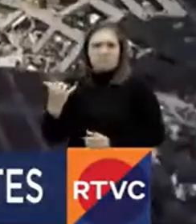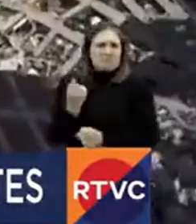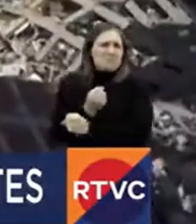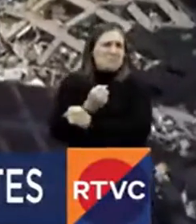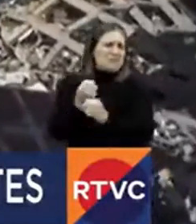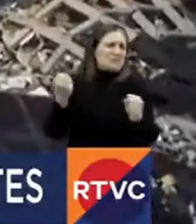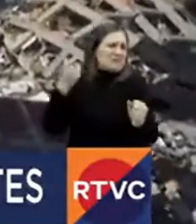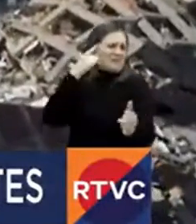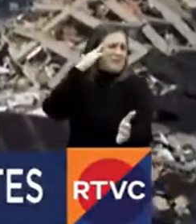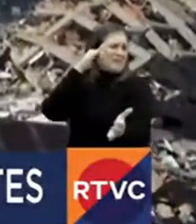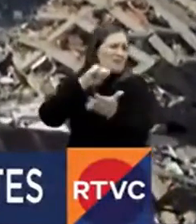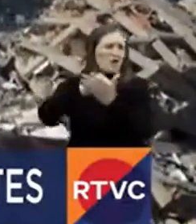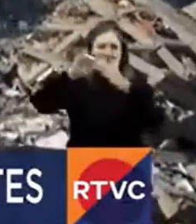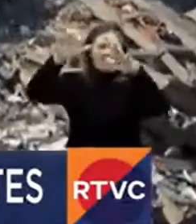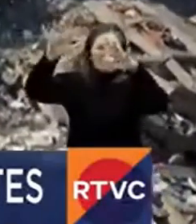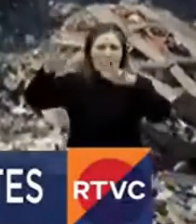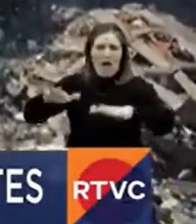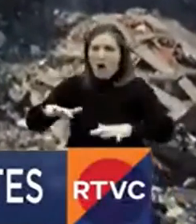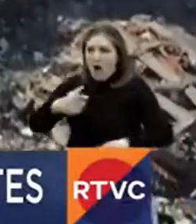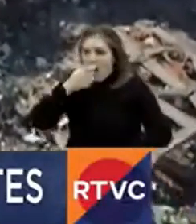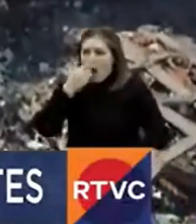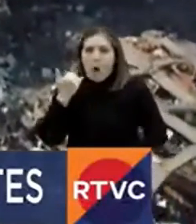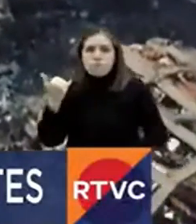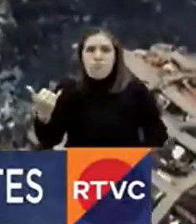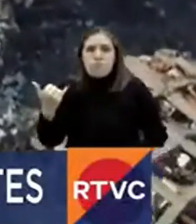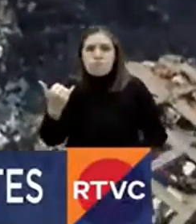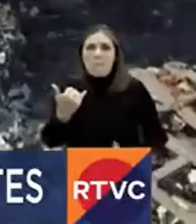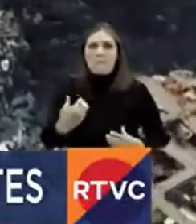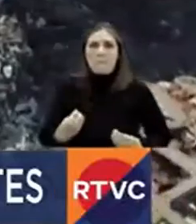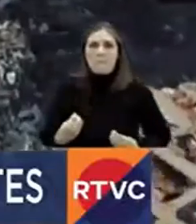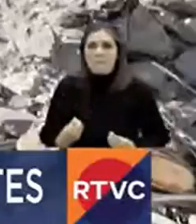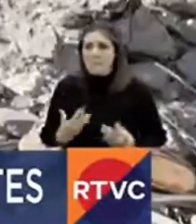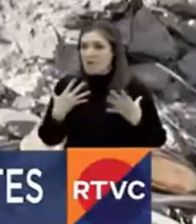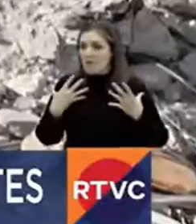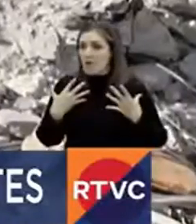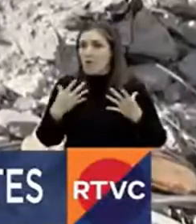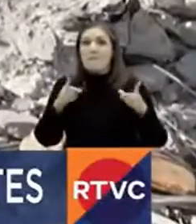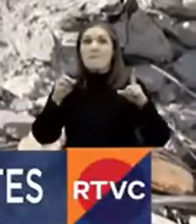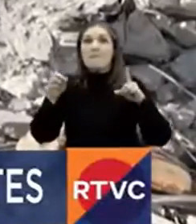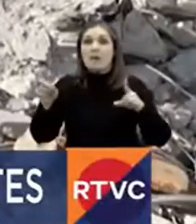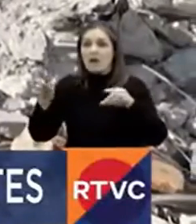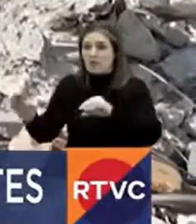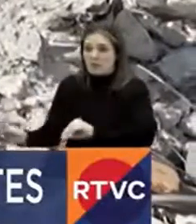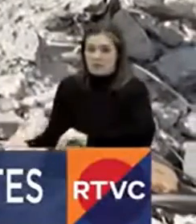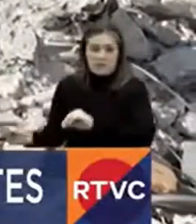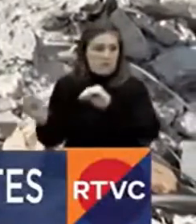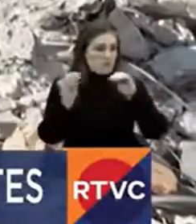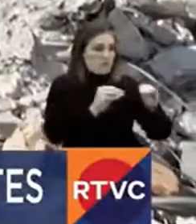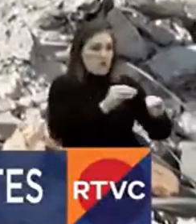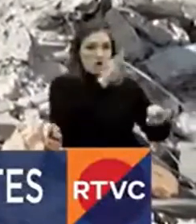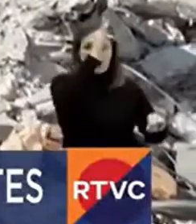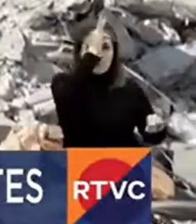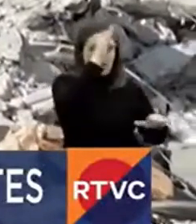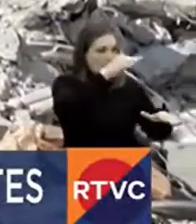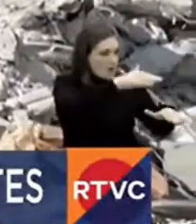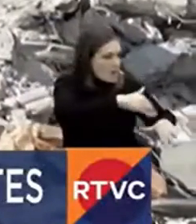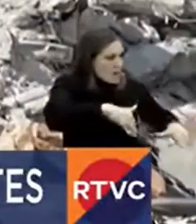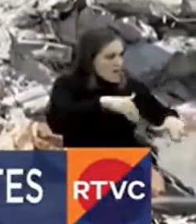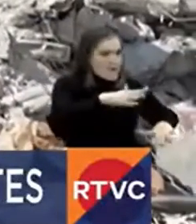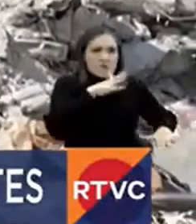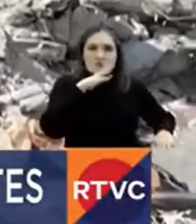se vino abajo, y otra diferente, preservar ese aliento vital cuando lo básico para hacerlo no está disponible.